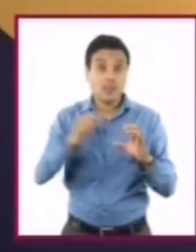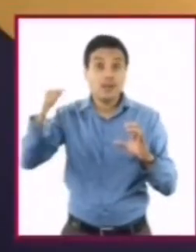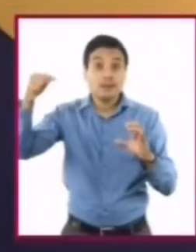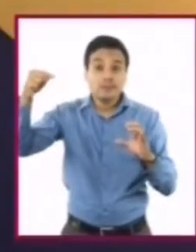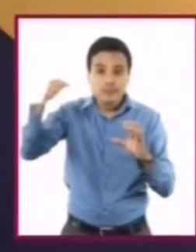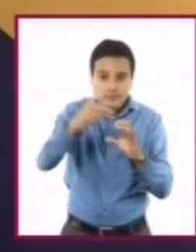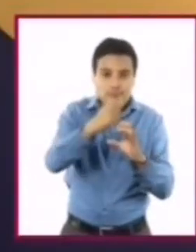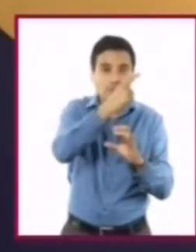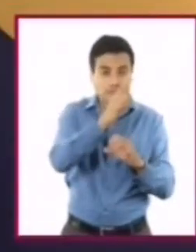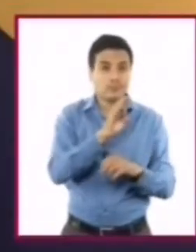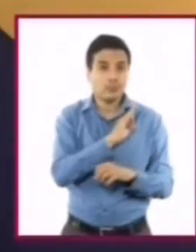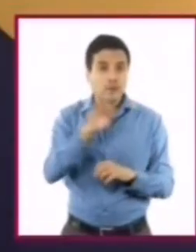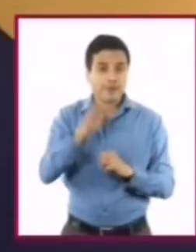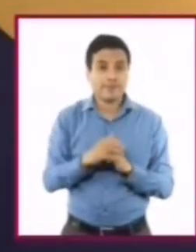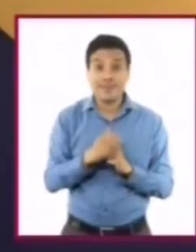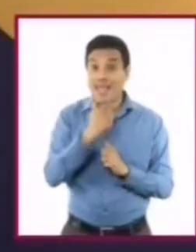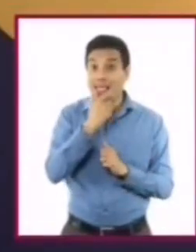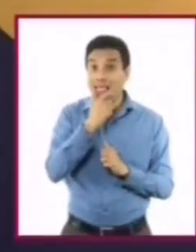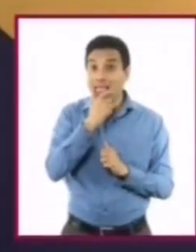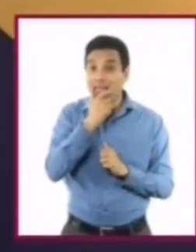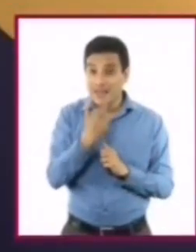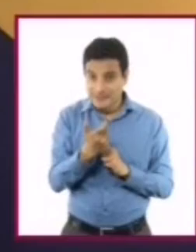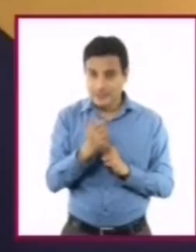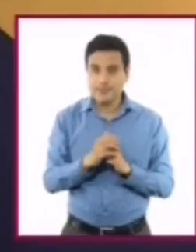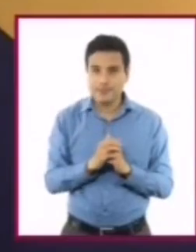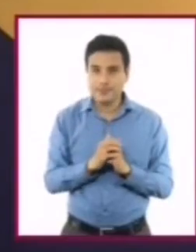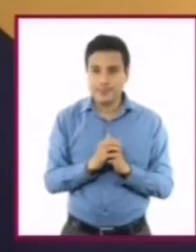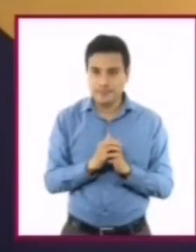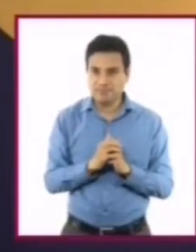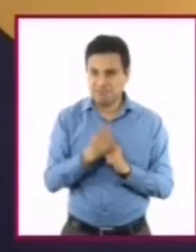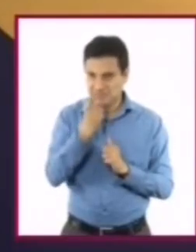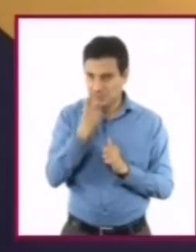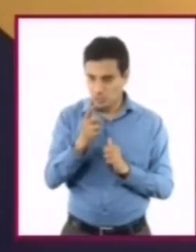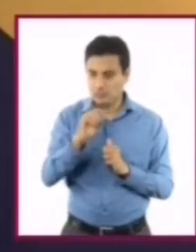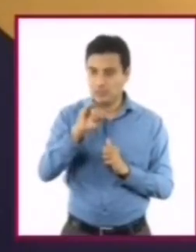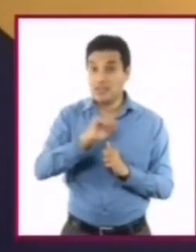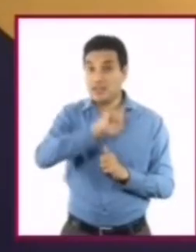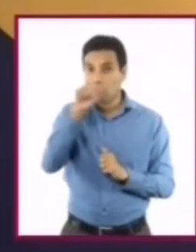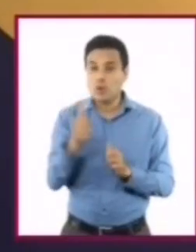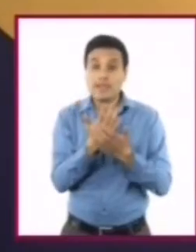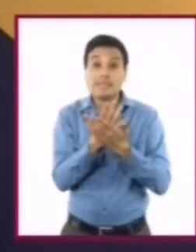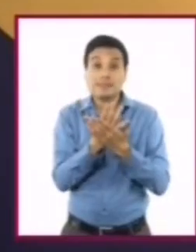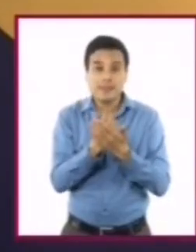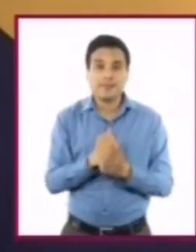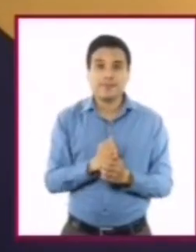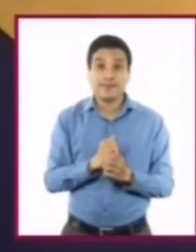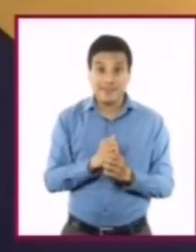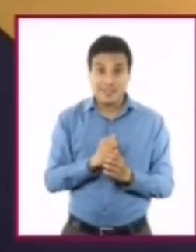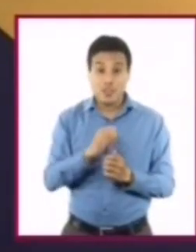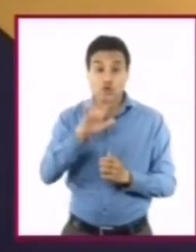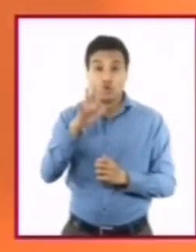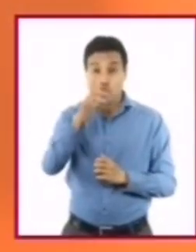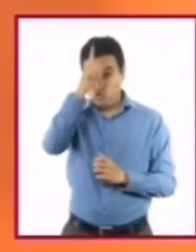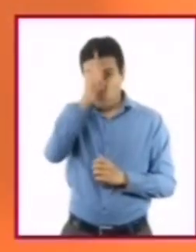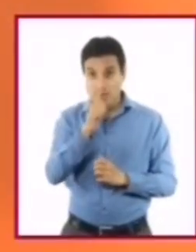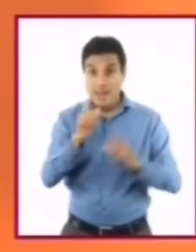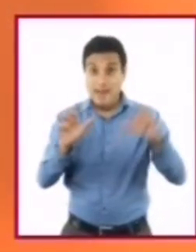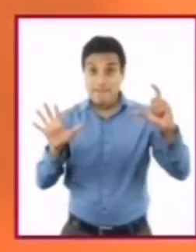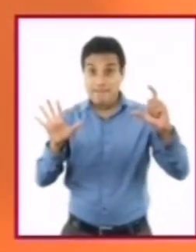Exactamente, Ana. Einstein tuvo que esperar a que ocurriera un eclipse para corroborar sus